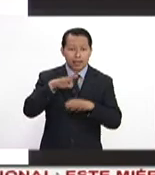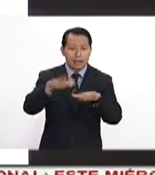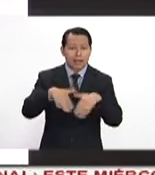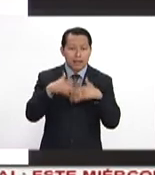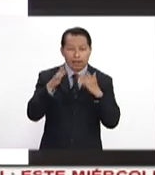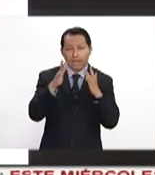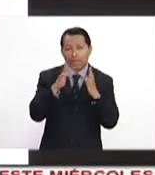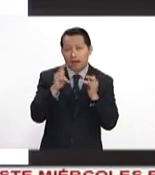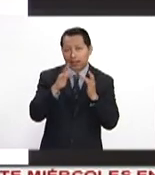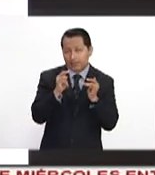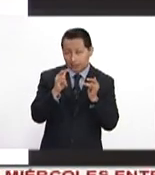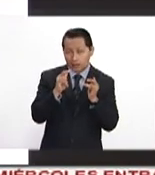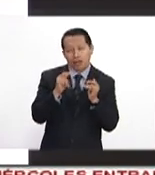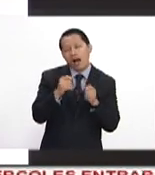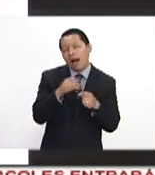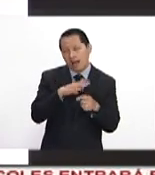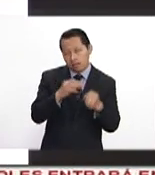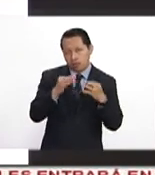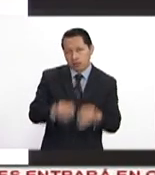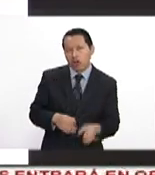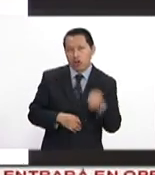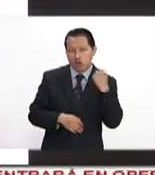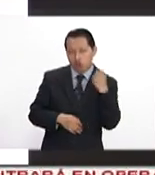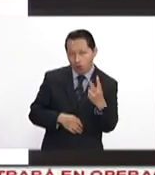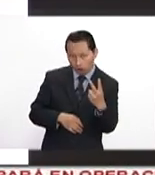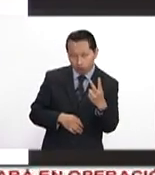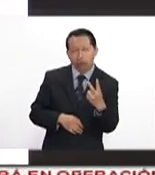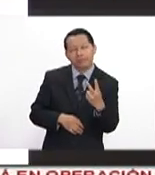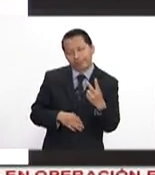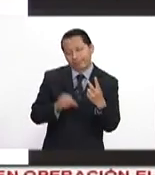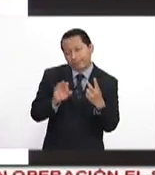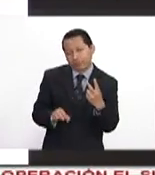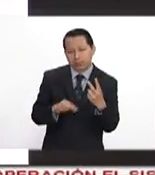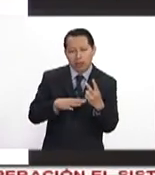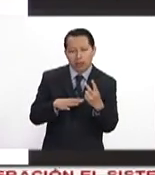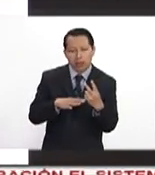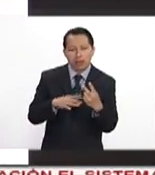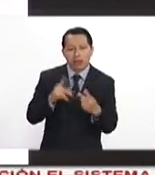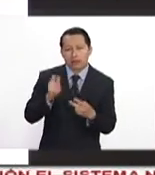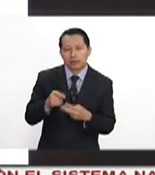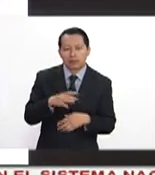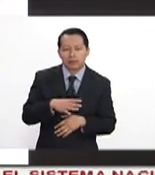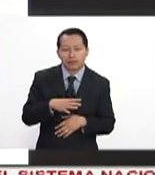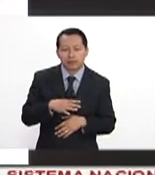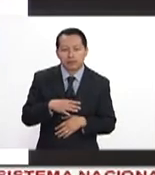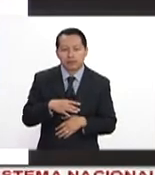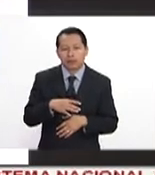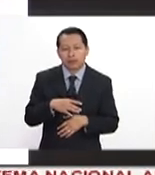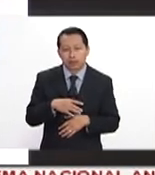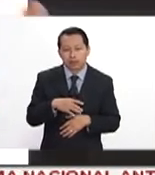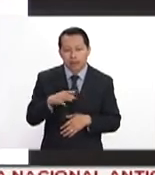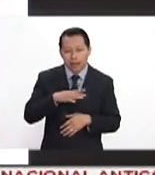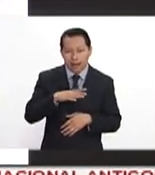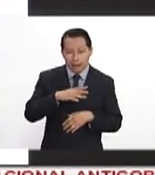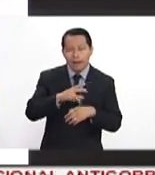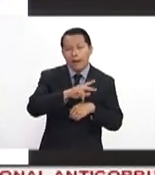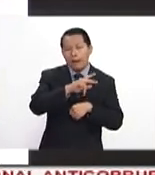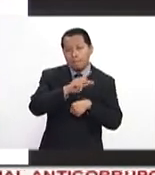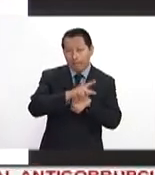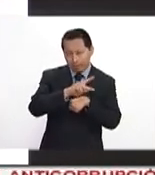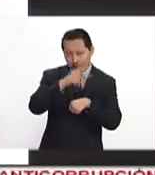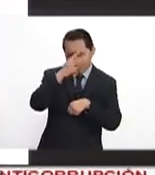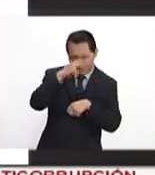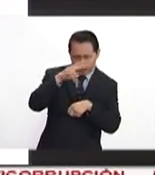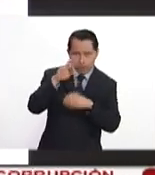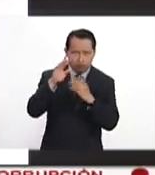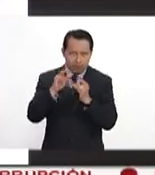que fueron dos eventos de hecho, el Confey, que fue un summit entre países, entre México y